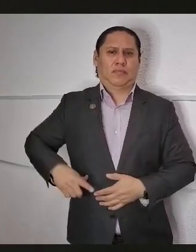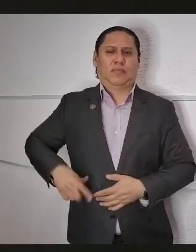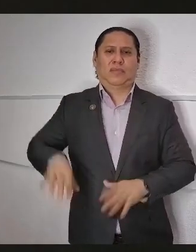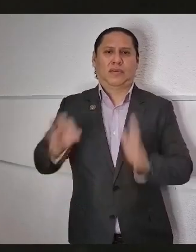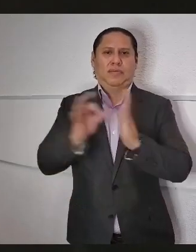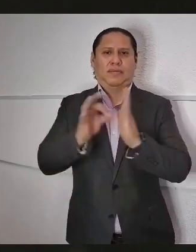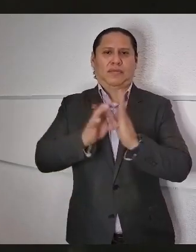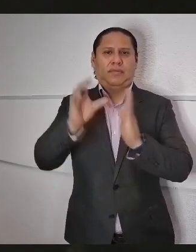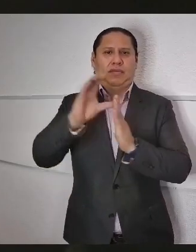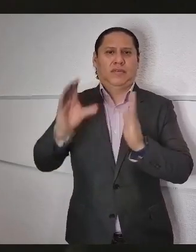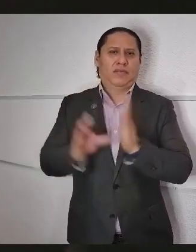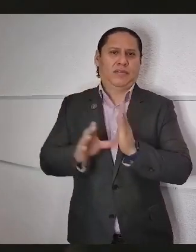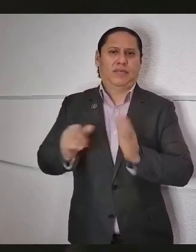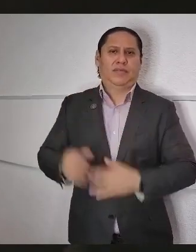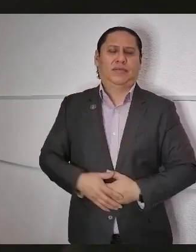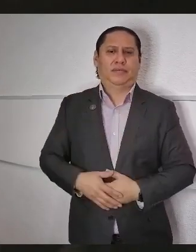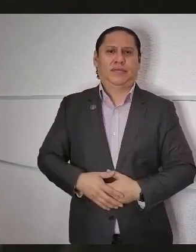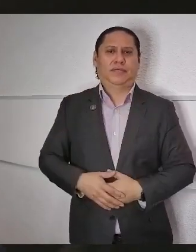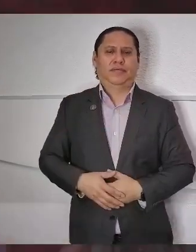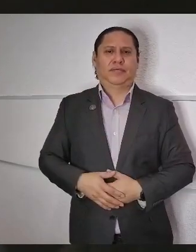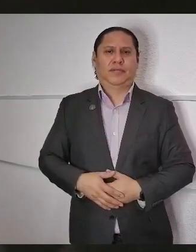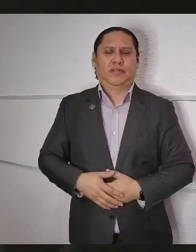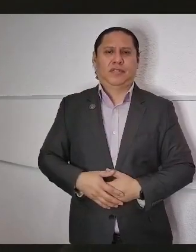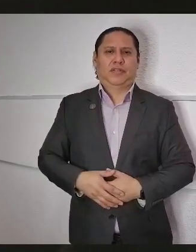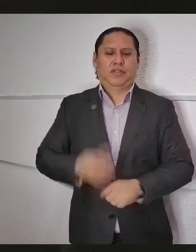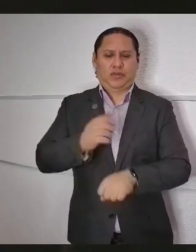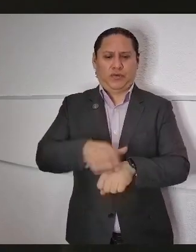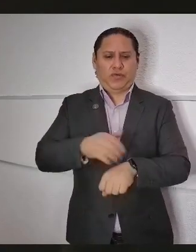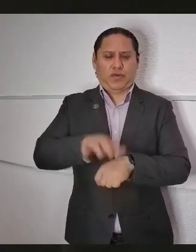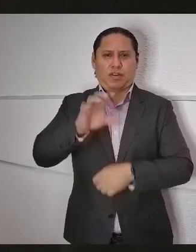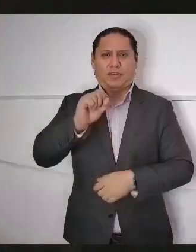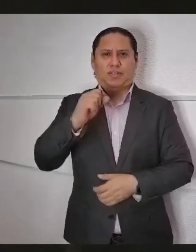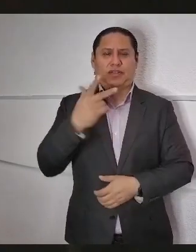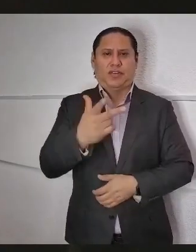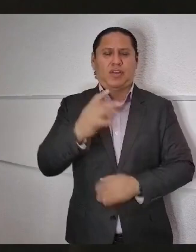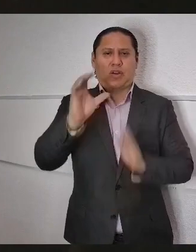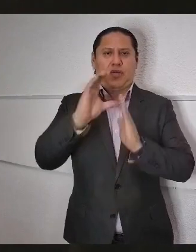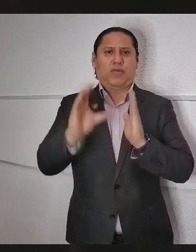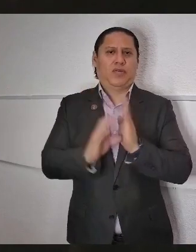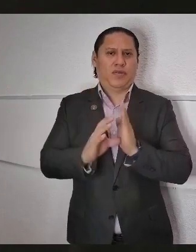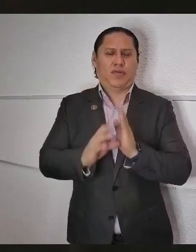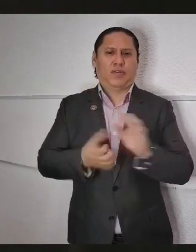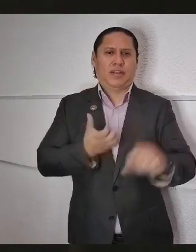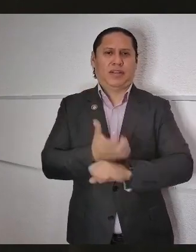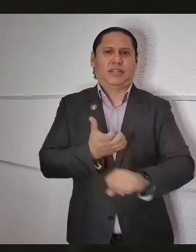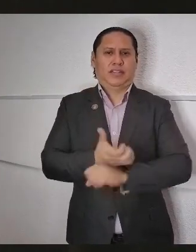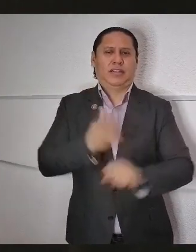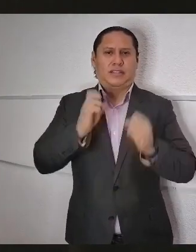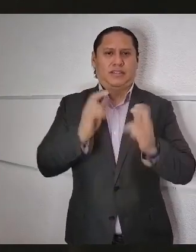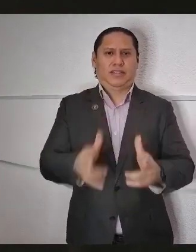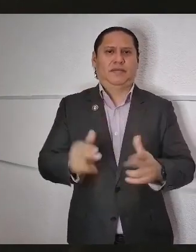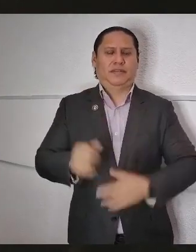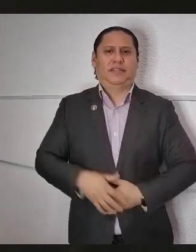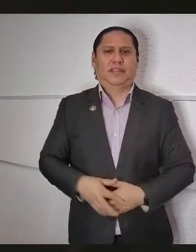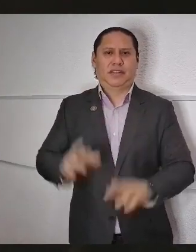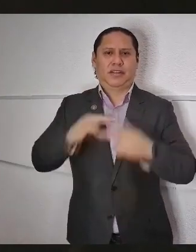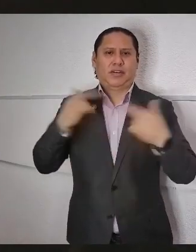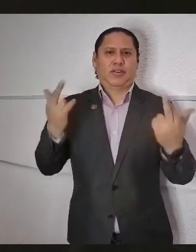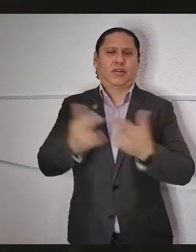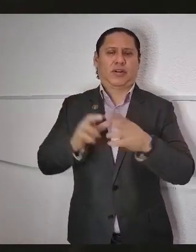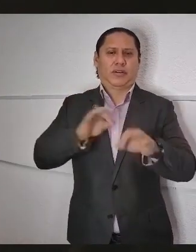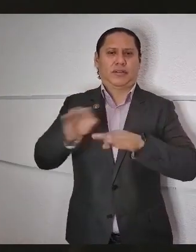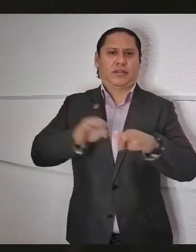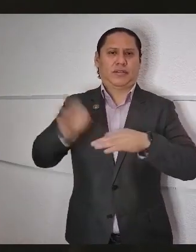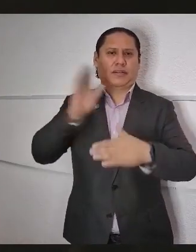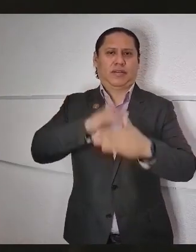Puntos Constitucionales de la 68ª Legislatura Constitucional del Estado Libre y Soberano de Chiapas en reunión